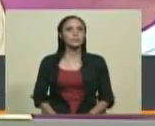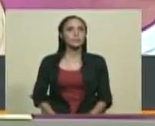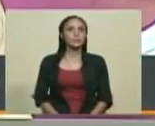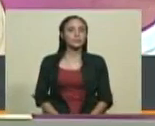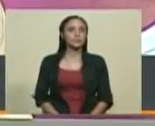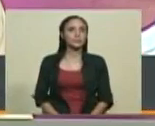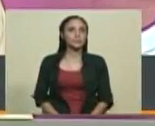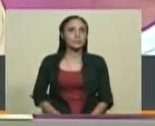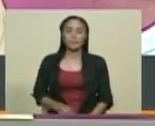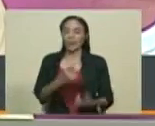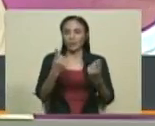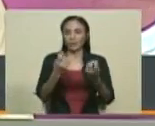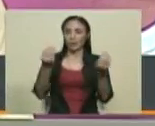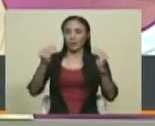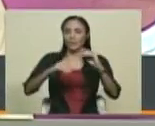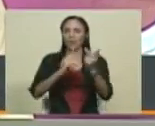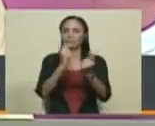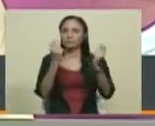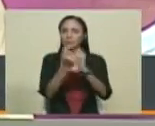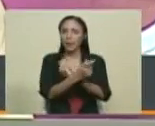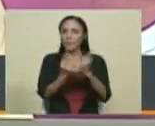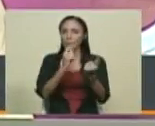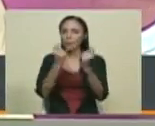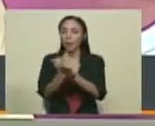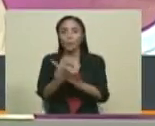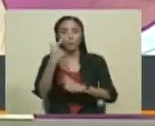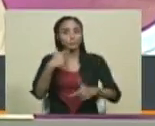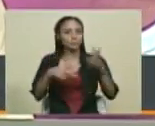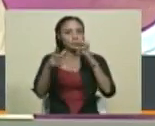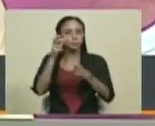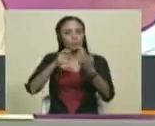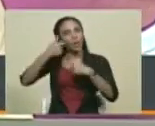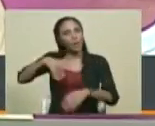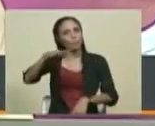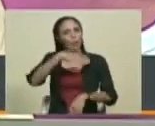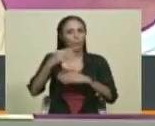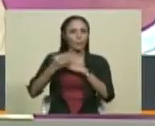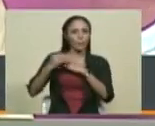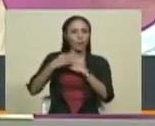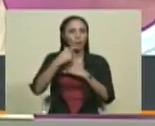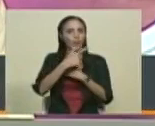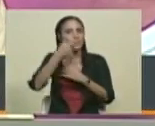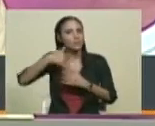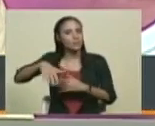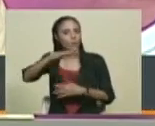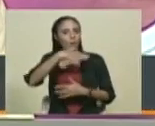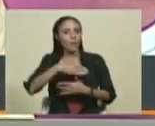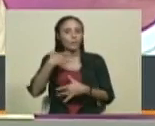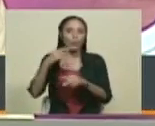Hace falta ir a un proceso. Y escuchar al pueblo. Escuchar a los trabajadores,